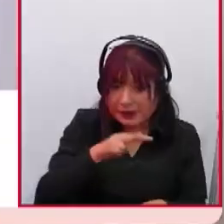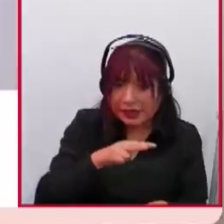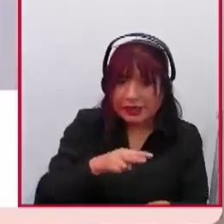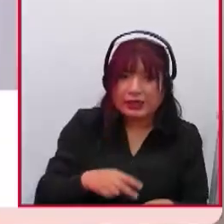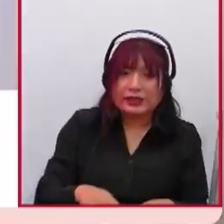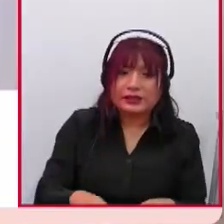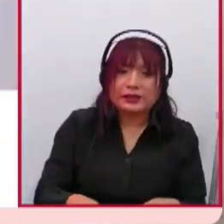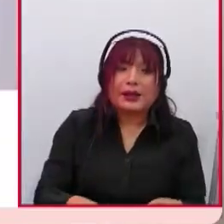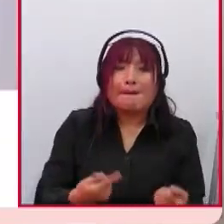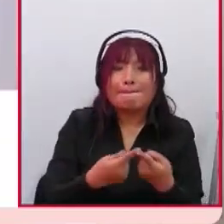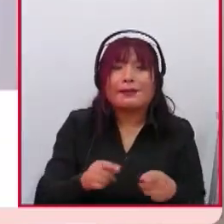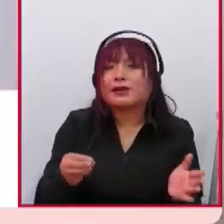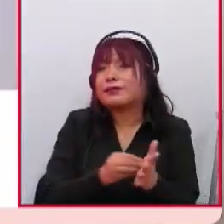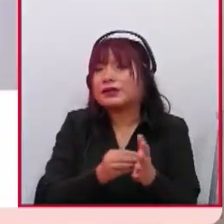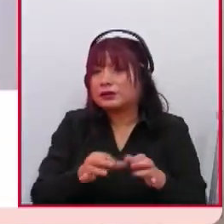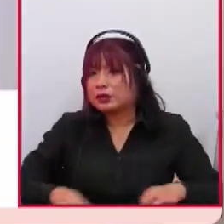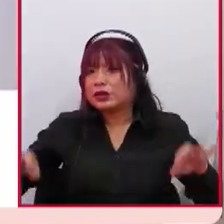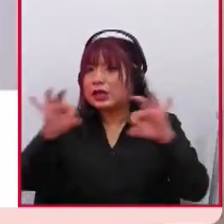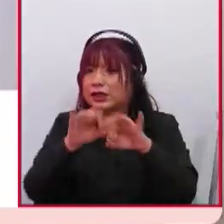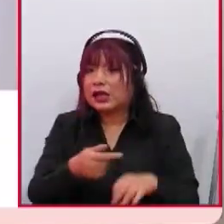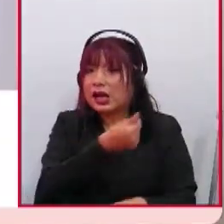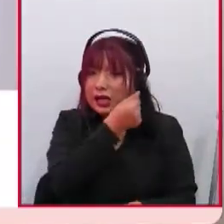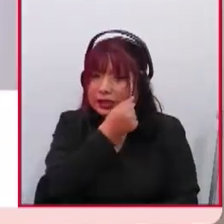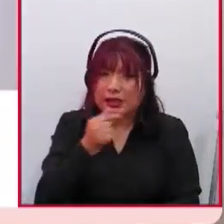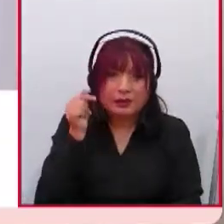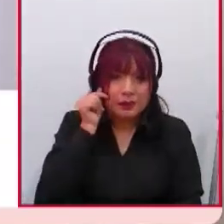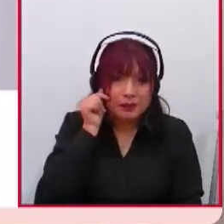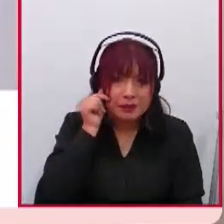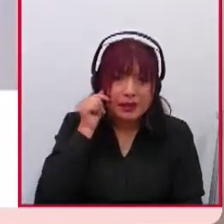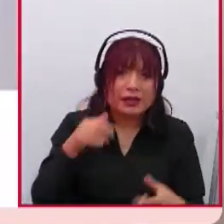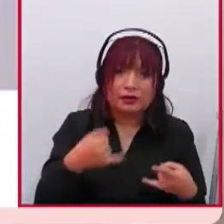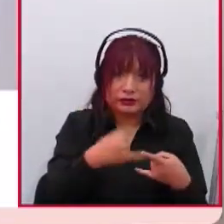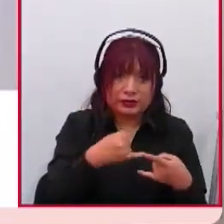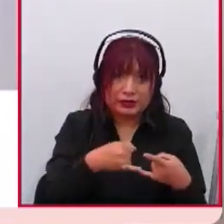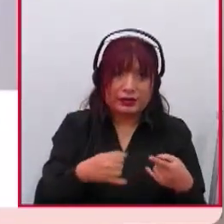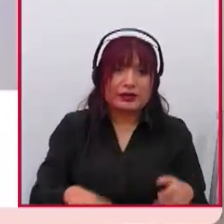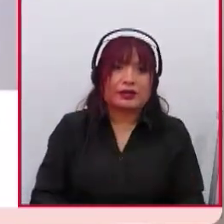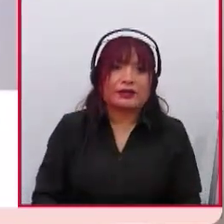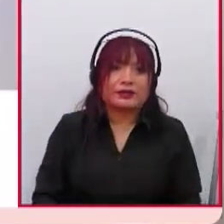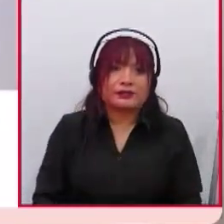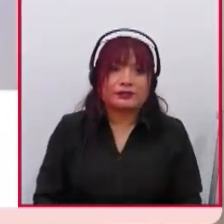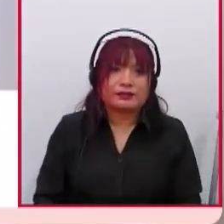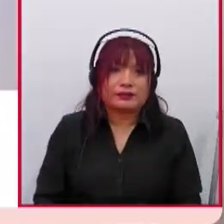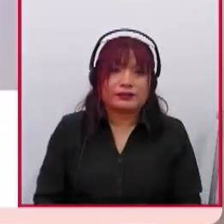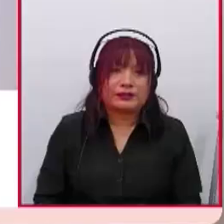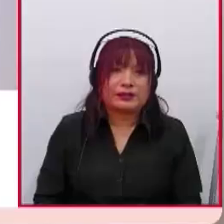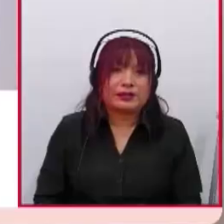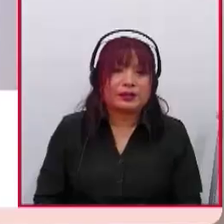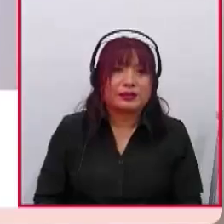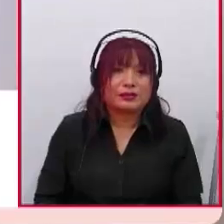el gemelo digital. El gemelo digital para nosotros fue fundamental.